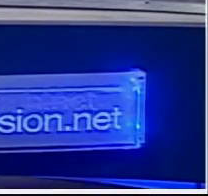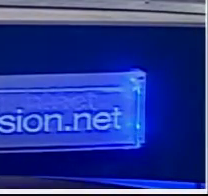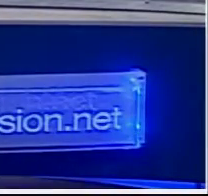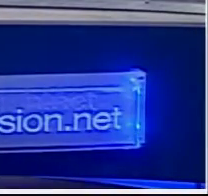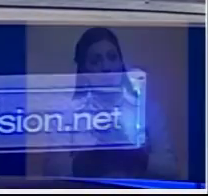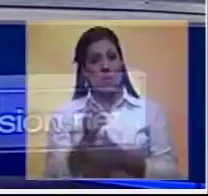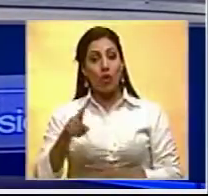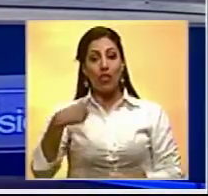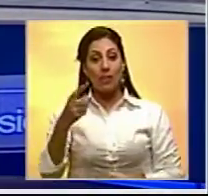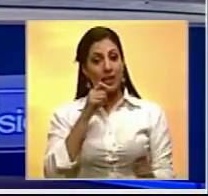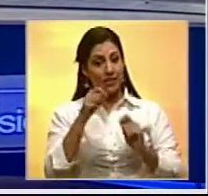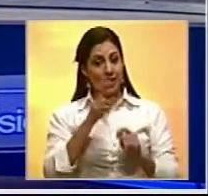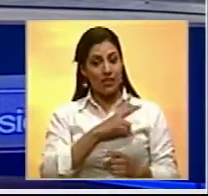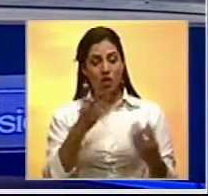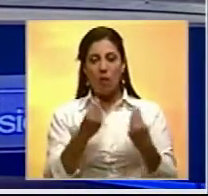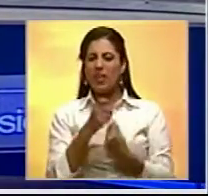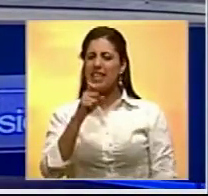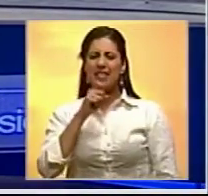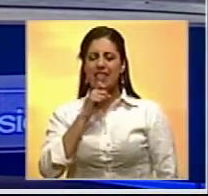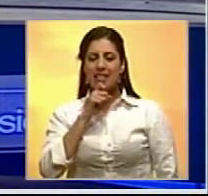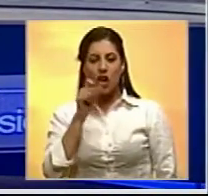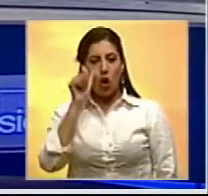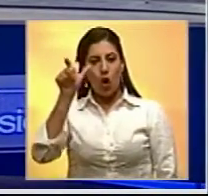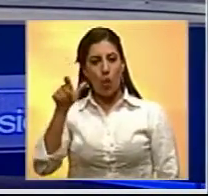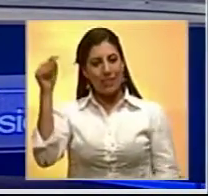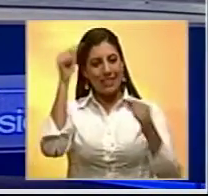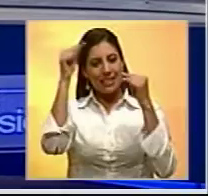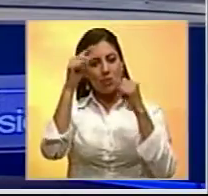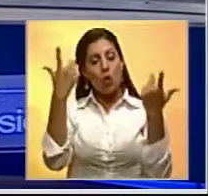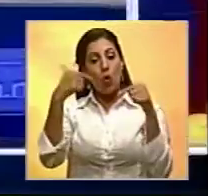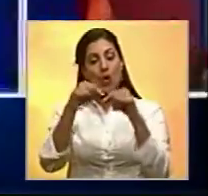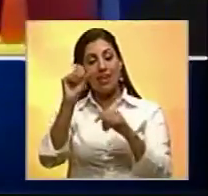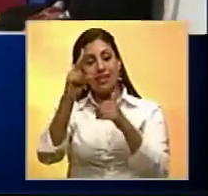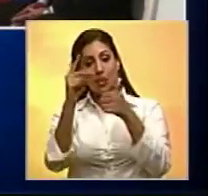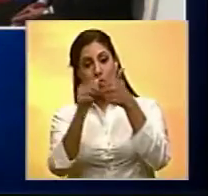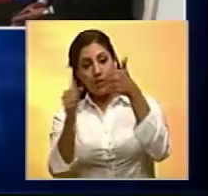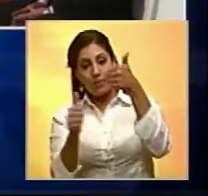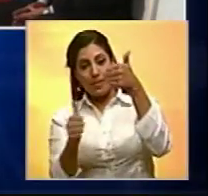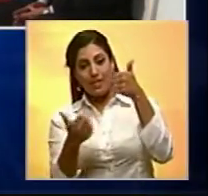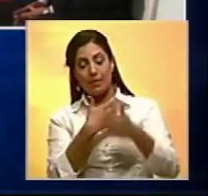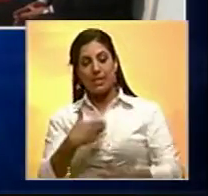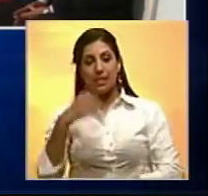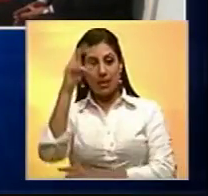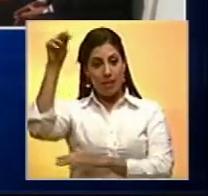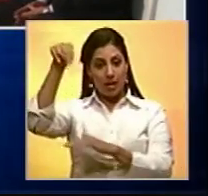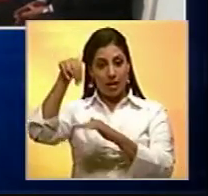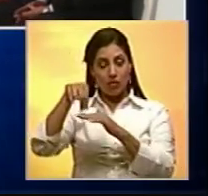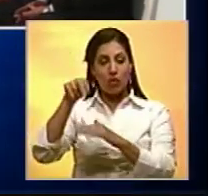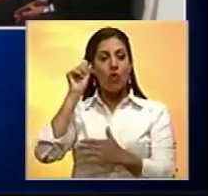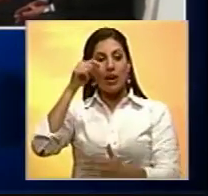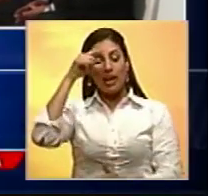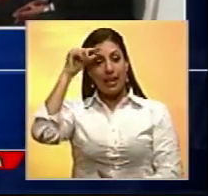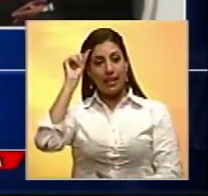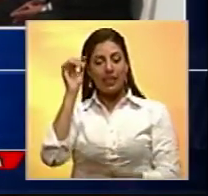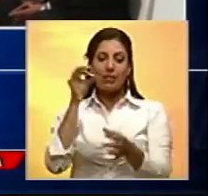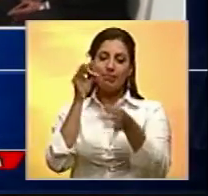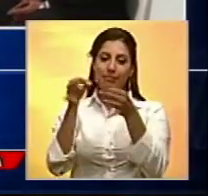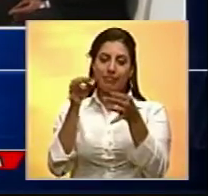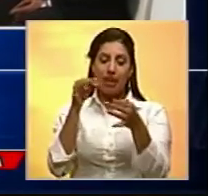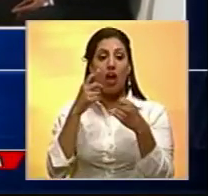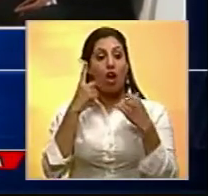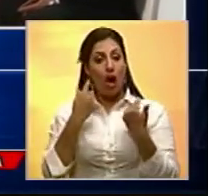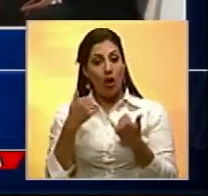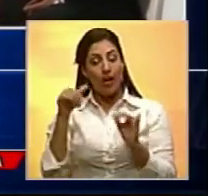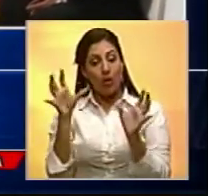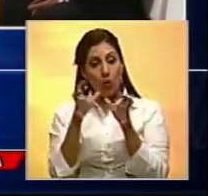Amigos, al regreso en entrevista a Venevisión nos acompañará Simón Calzadilla, el segundo vicepresidente de la Asamblea Nacional. Endrina Yepes lo entrevistará. Está aquí en